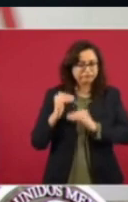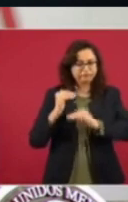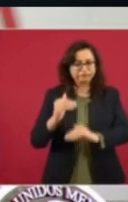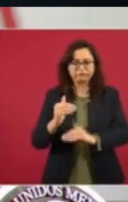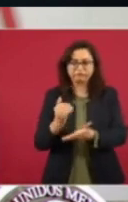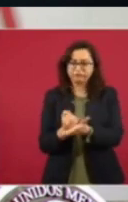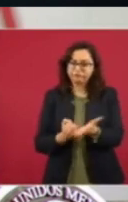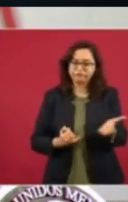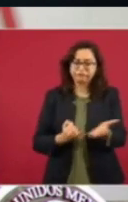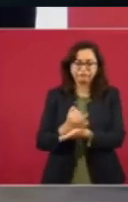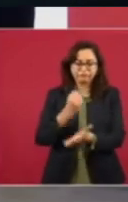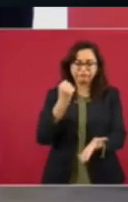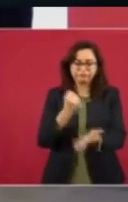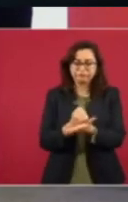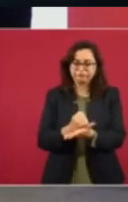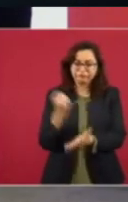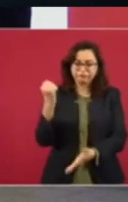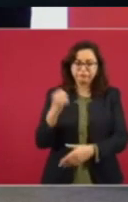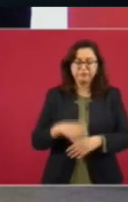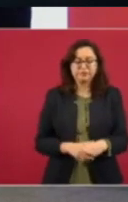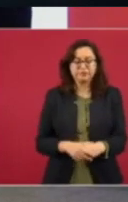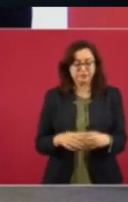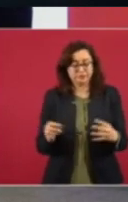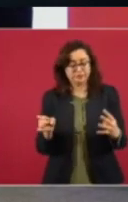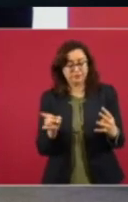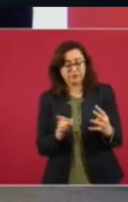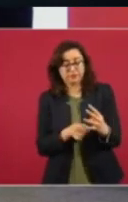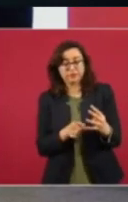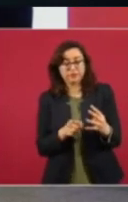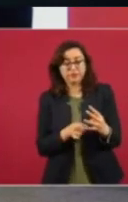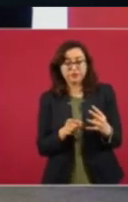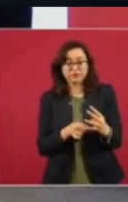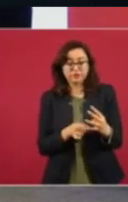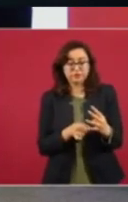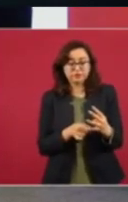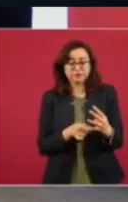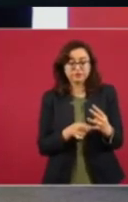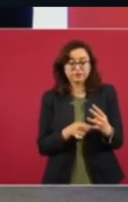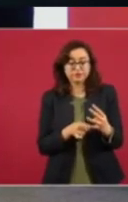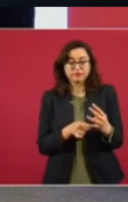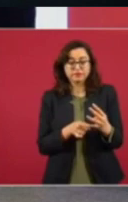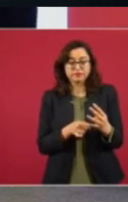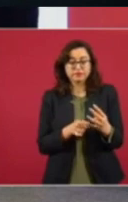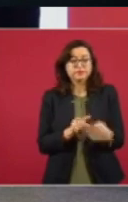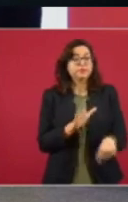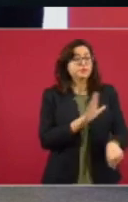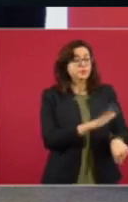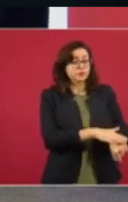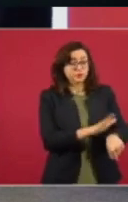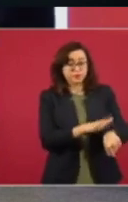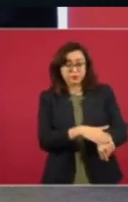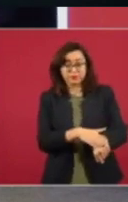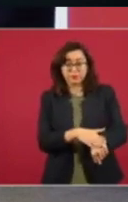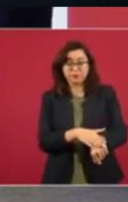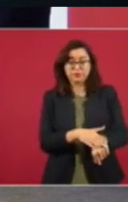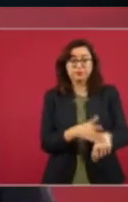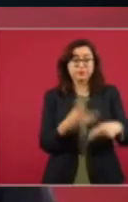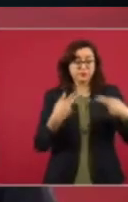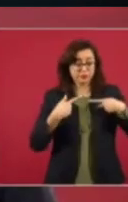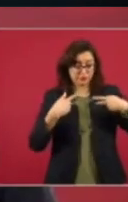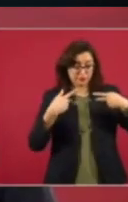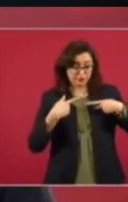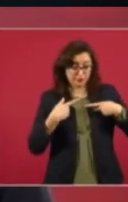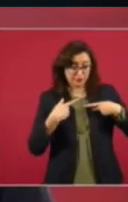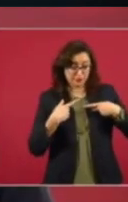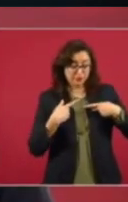caso aprobarse. Número 4. Se hace un llamado a las empresas que